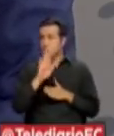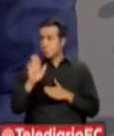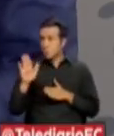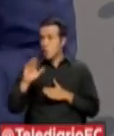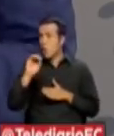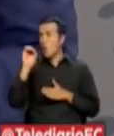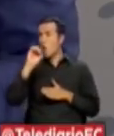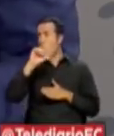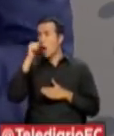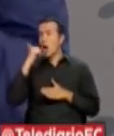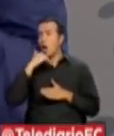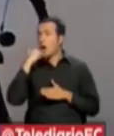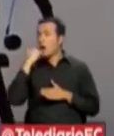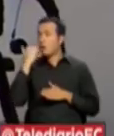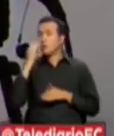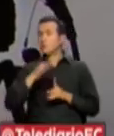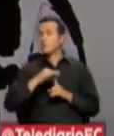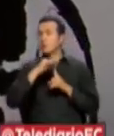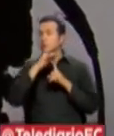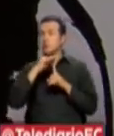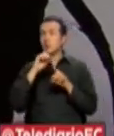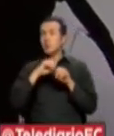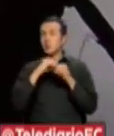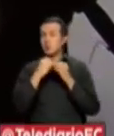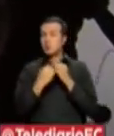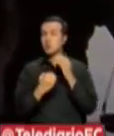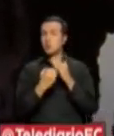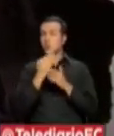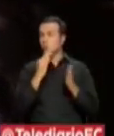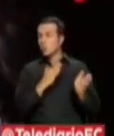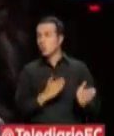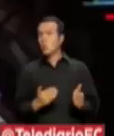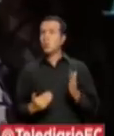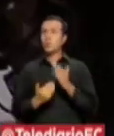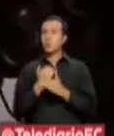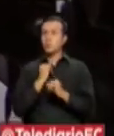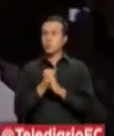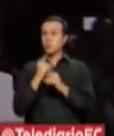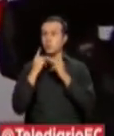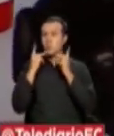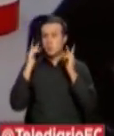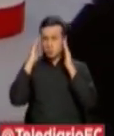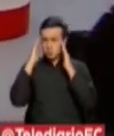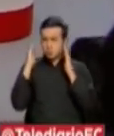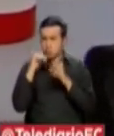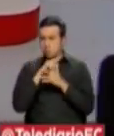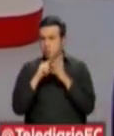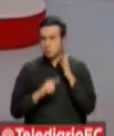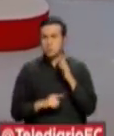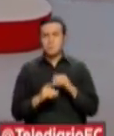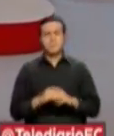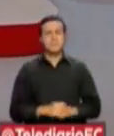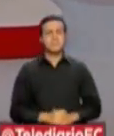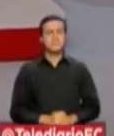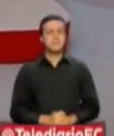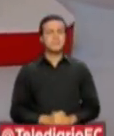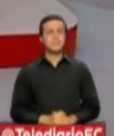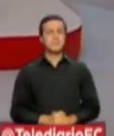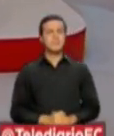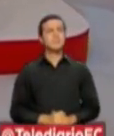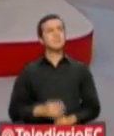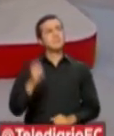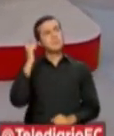o hay que diseñar nuevos organismos nuevas instituciones públicas enfocados en ello yo diría que el eco